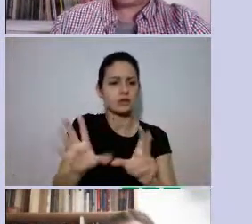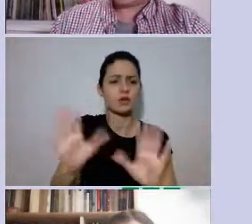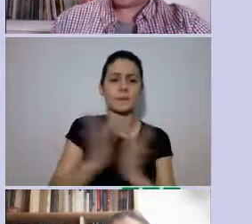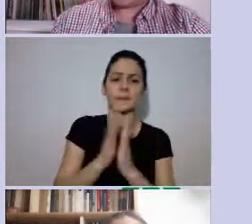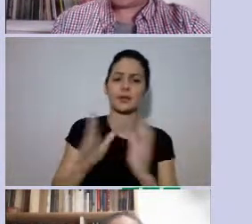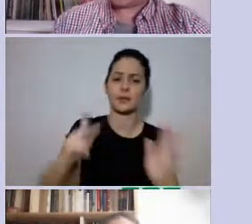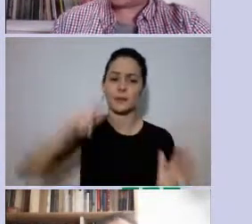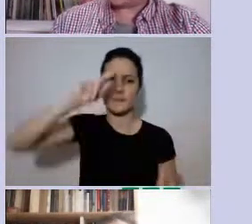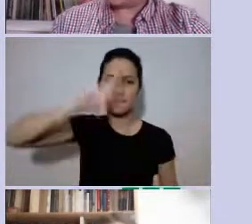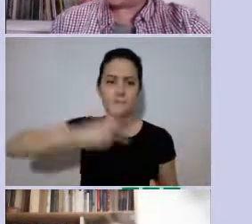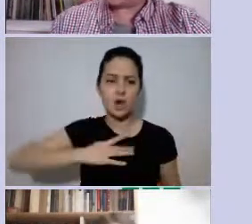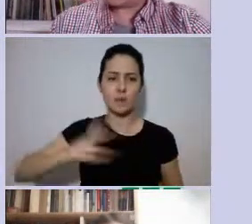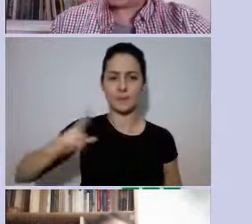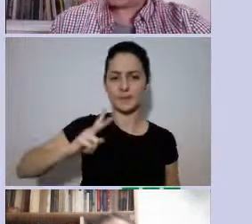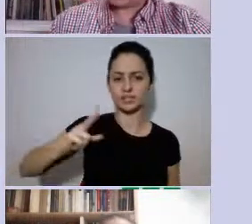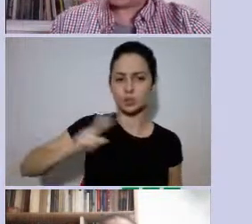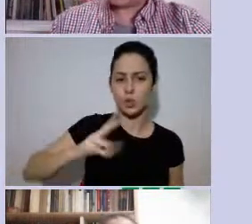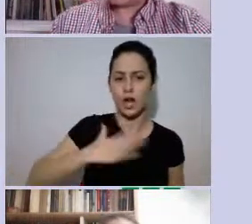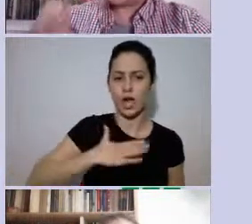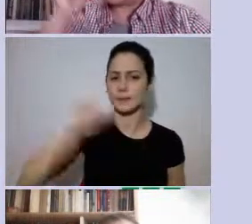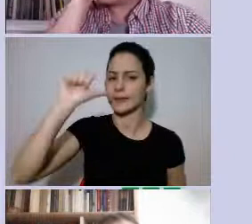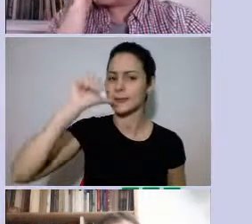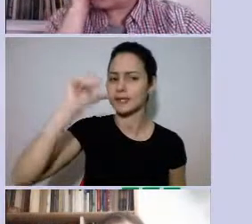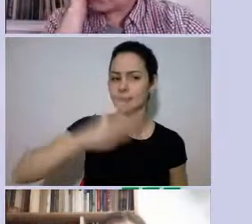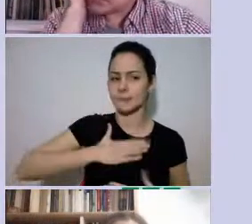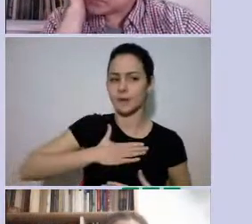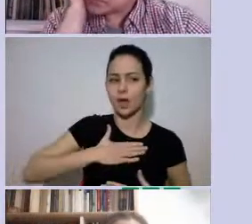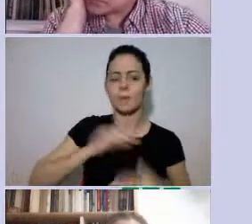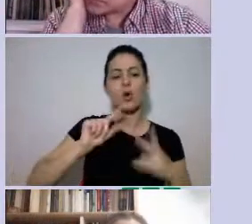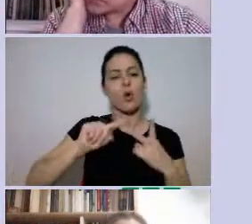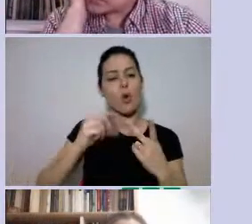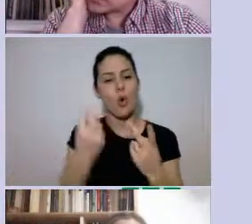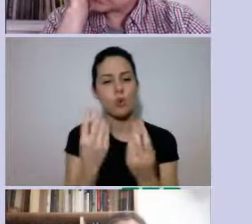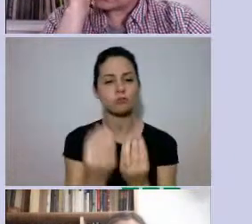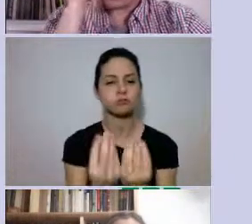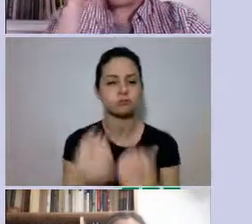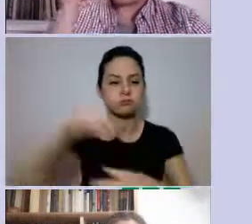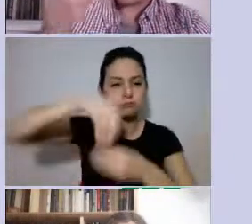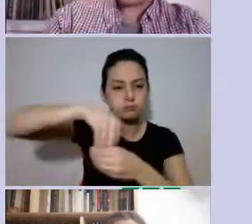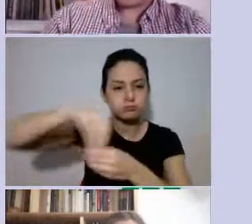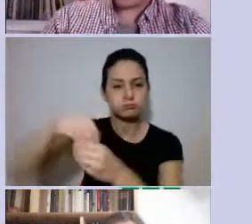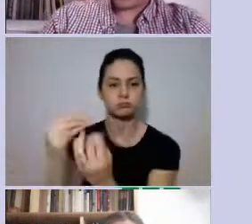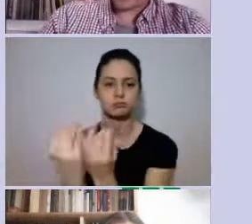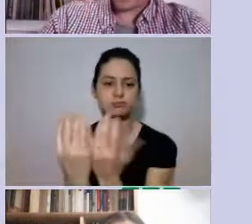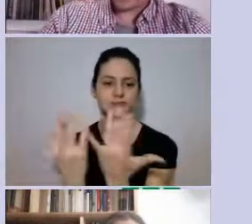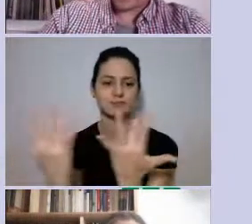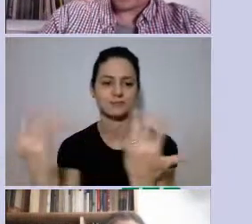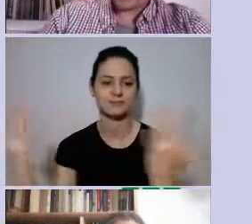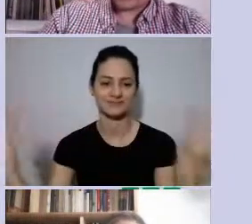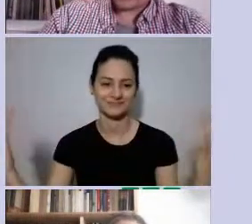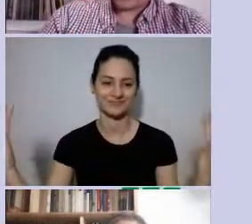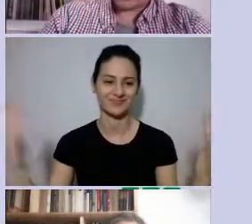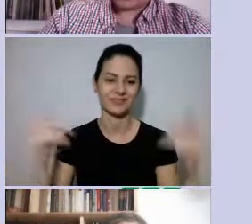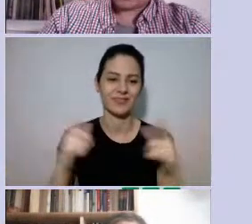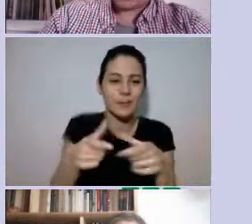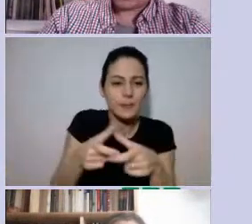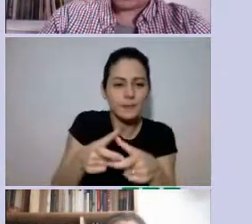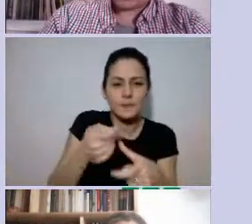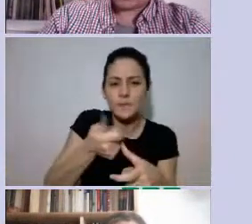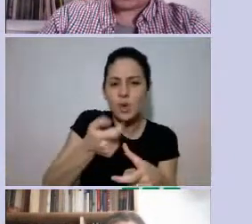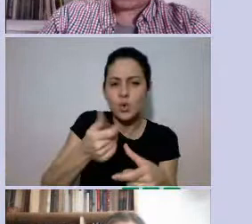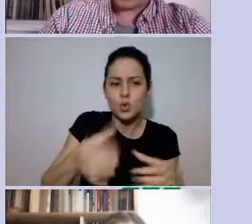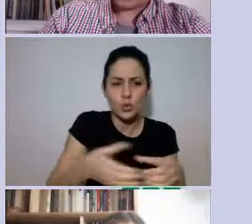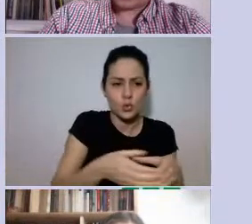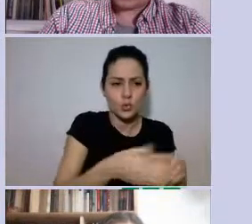consumo personal, o que solamente lo están cultivando porque están con una criatura pequeña de pechos y